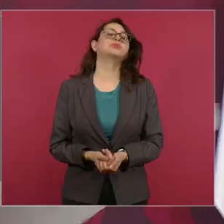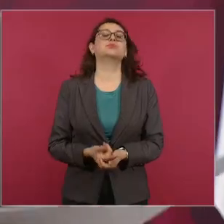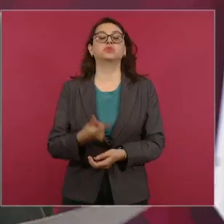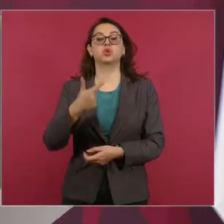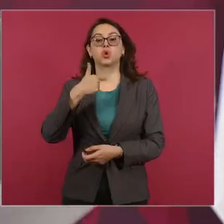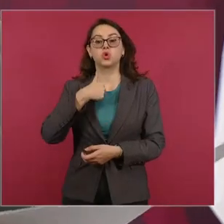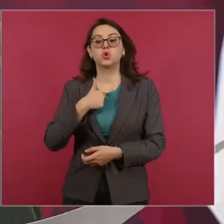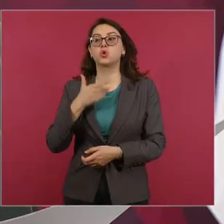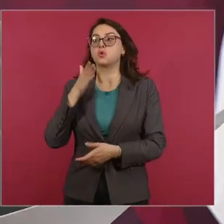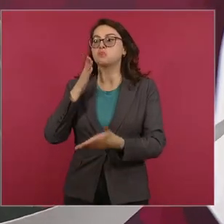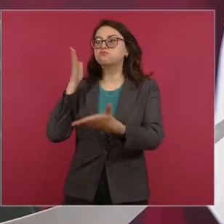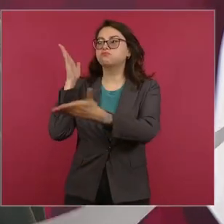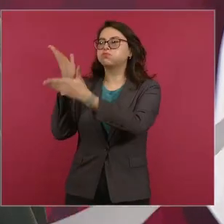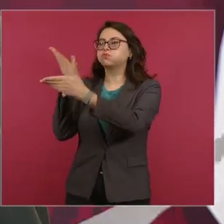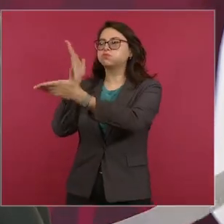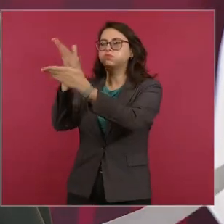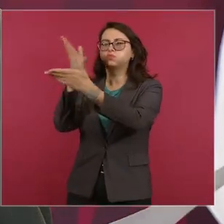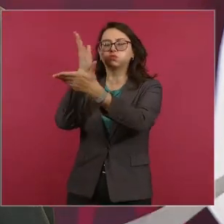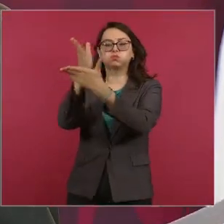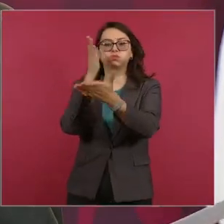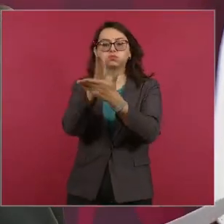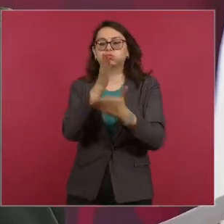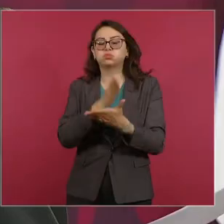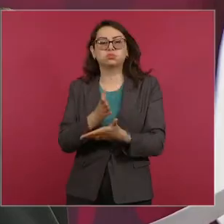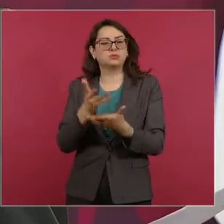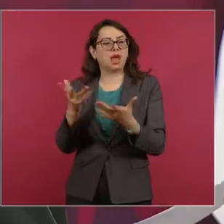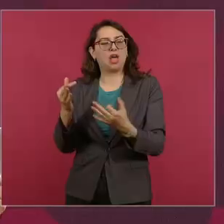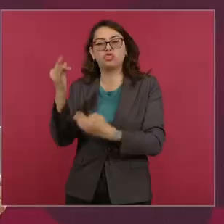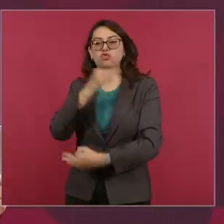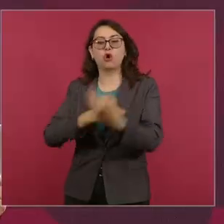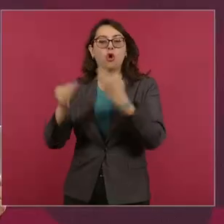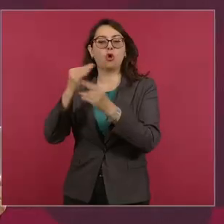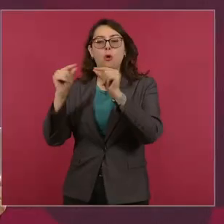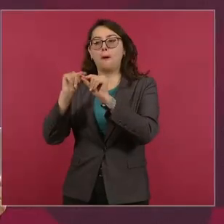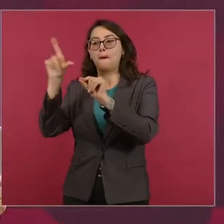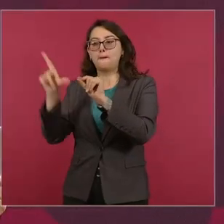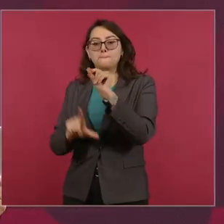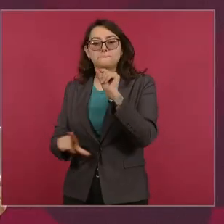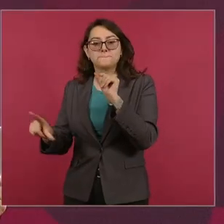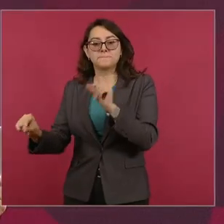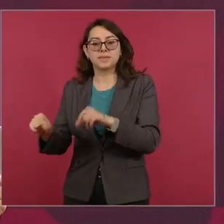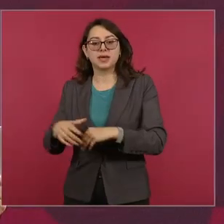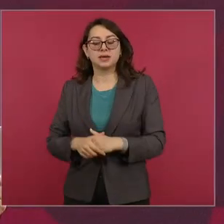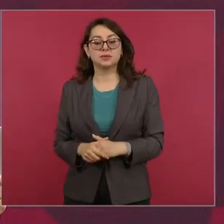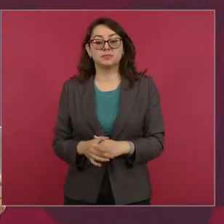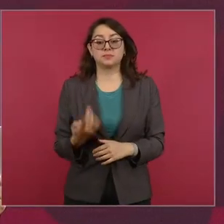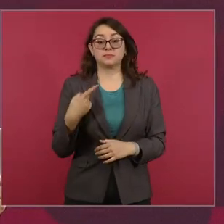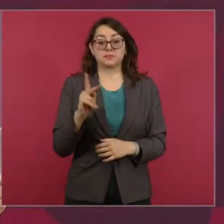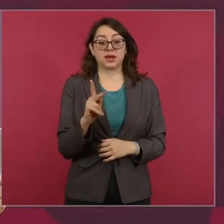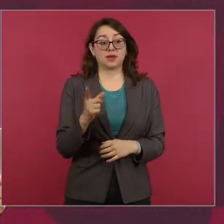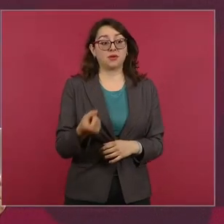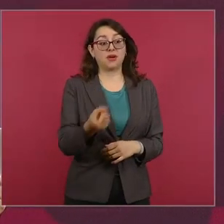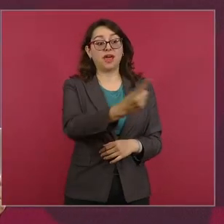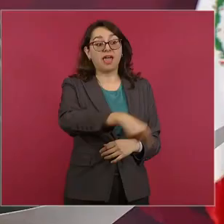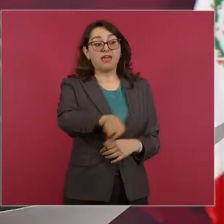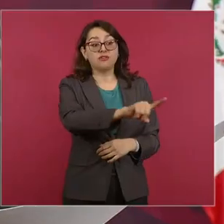las manos por aquí lo vamos a agarrar